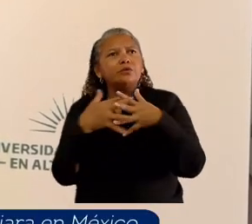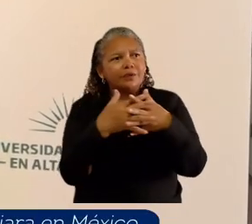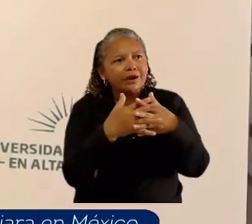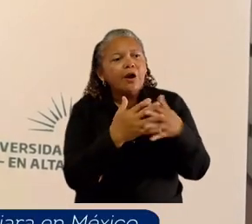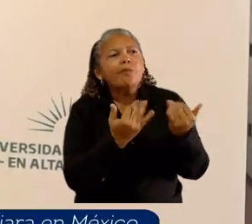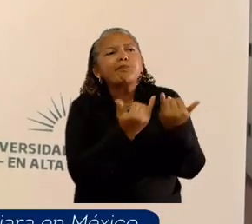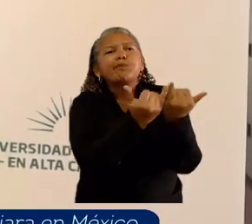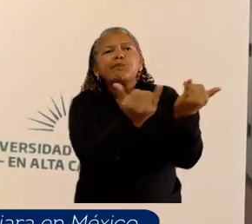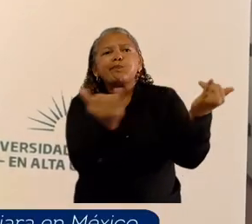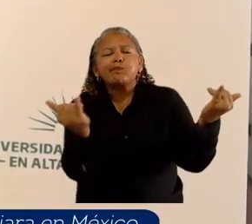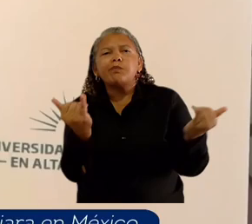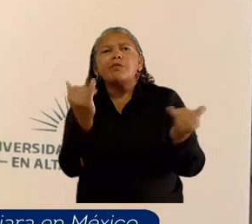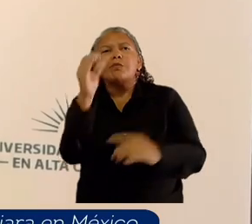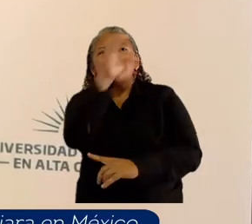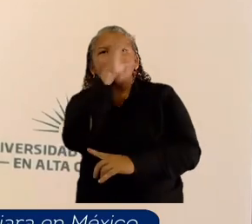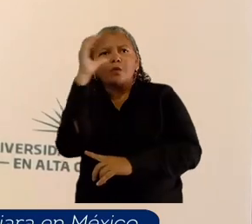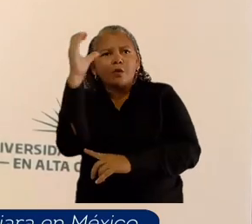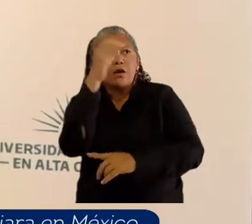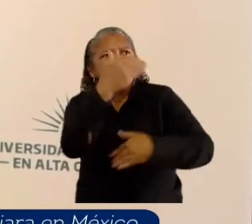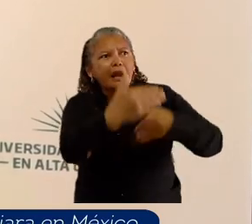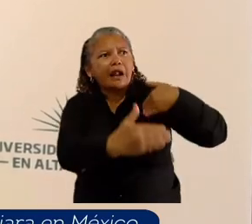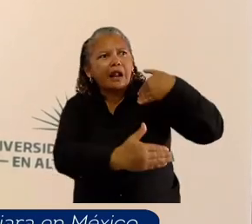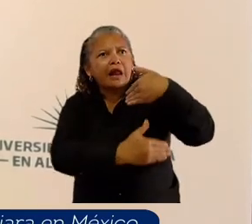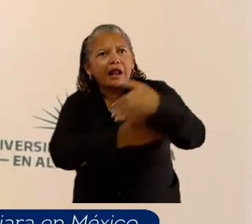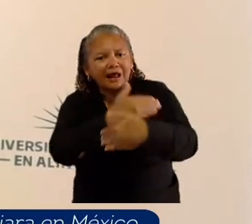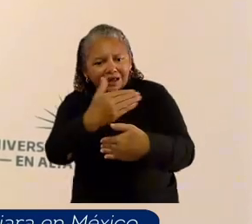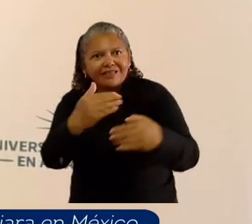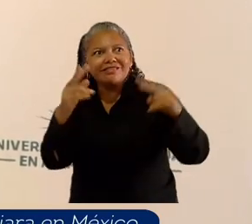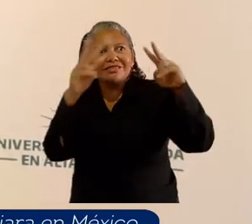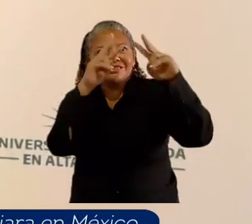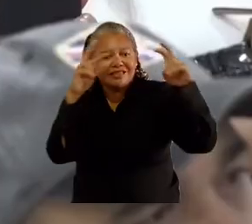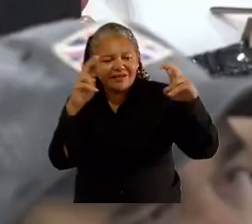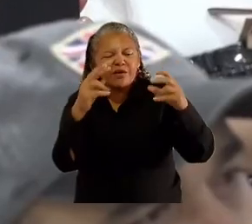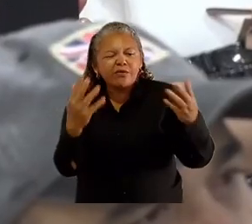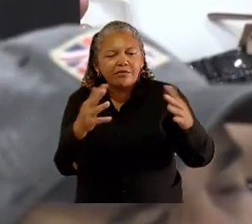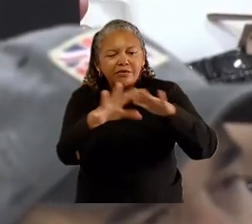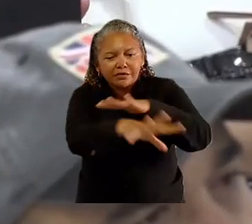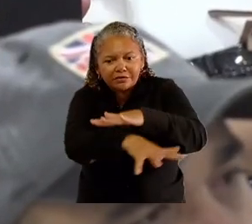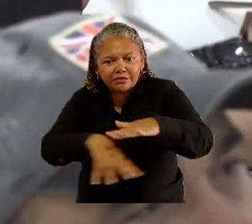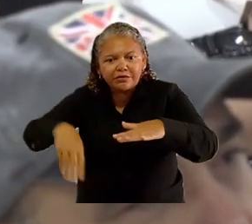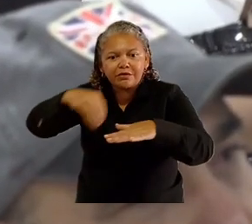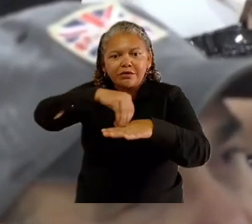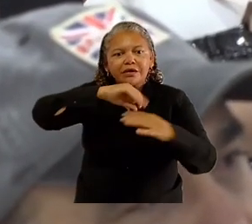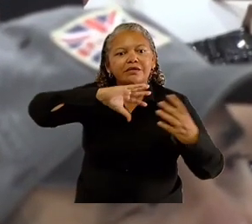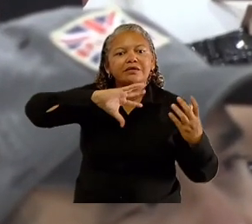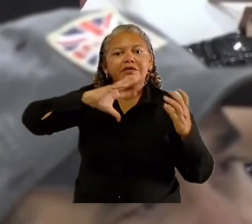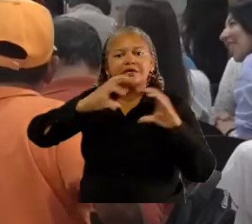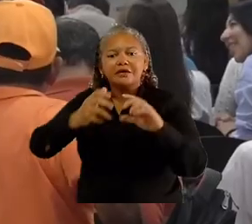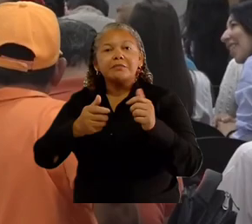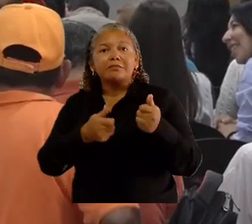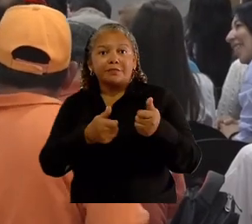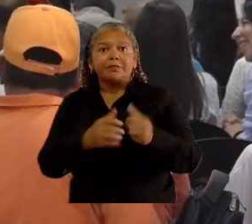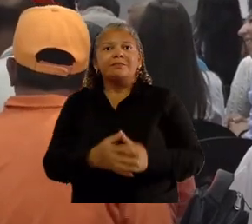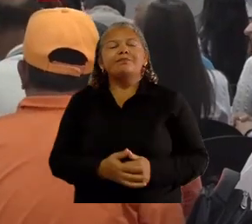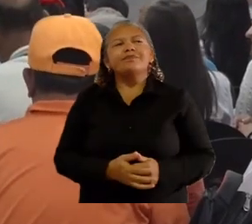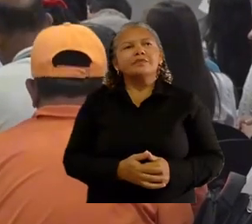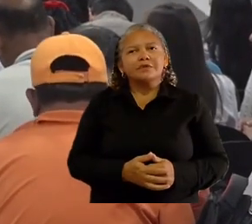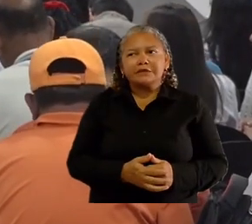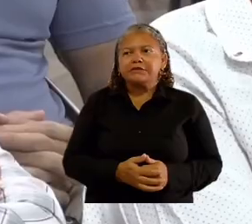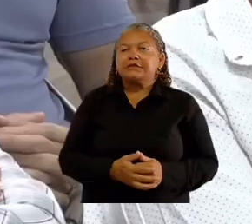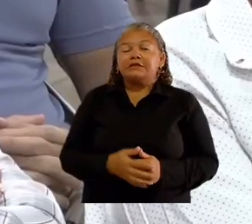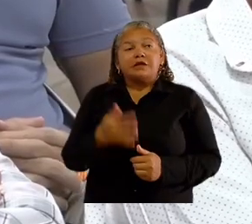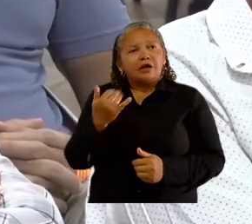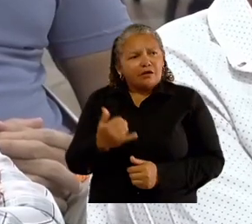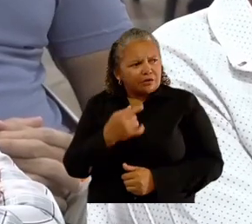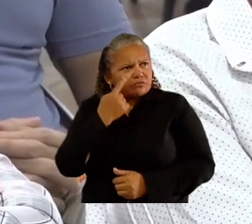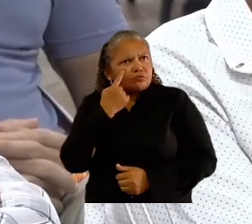pues vienen realizando, ¿no?, en materia de manejo y gestión y en programas. Hombre, la universidad al acoger este evento dentro